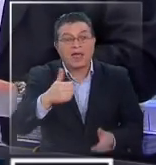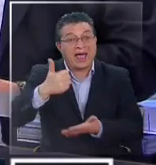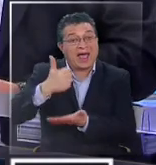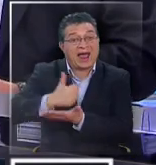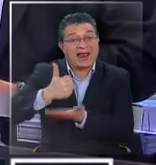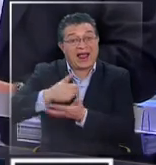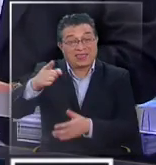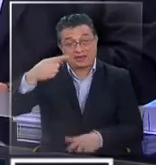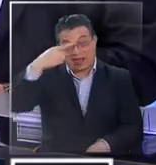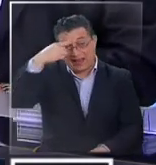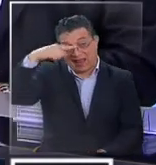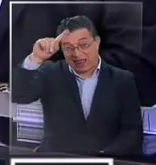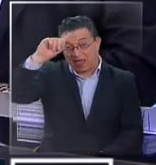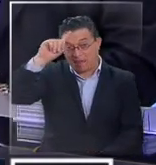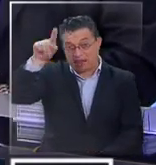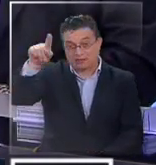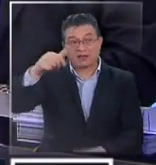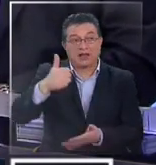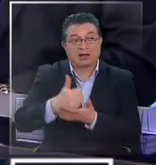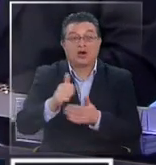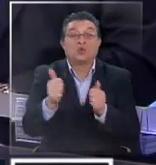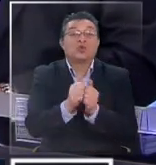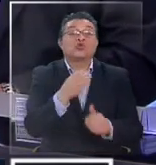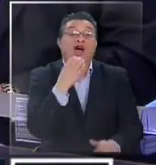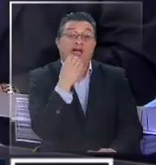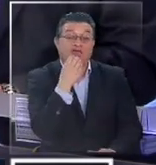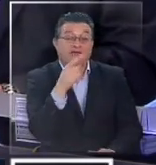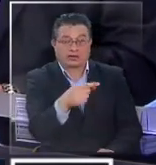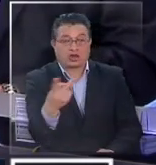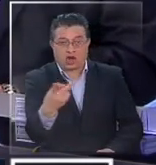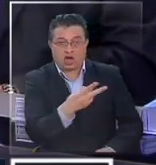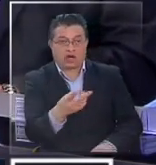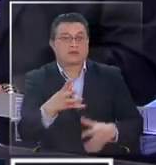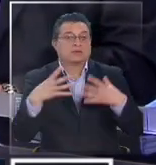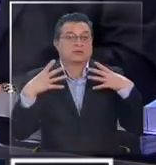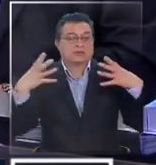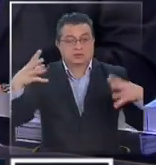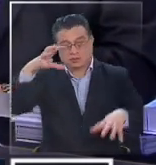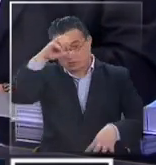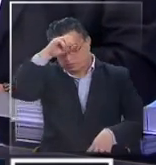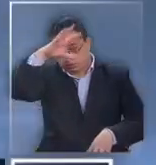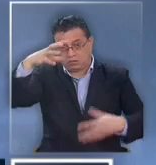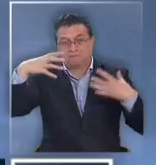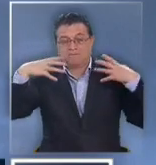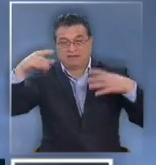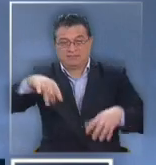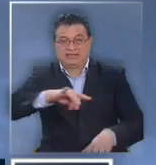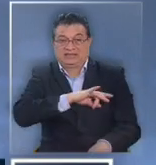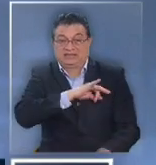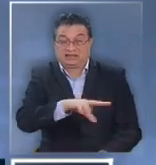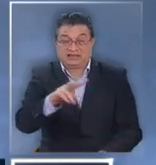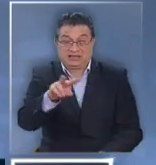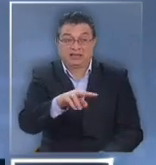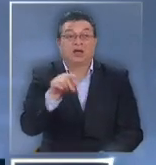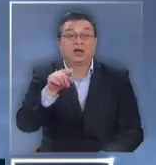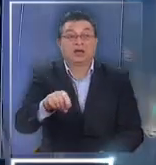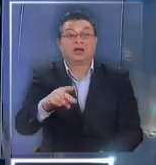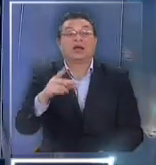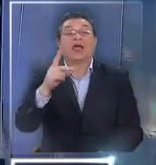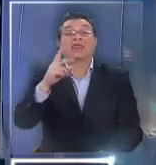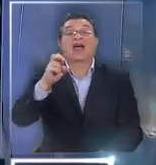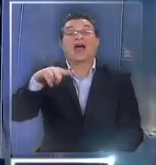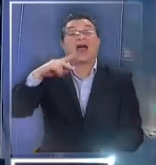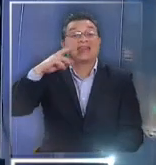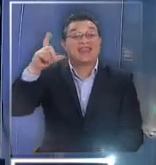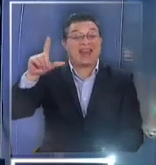de calama que podríamos decir junto con nuestra casta son como las grandes ciudades mineras o las grandes capitales mineras de chile daniel augusto que